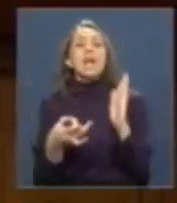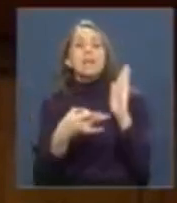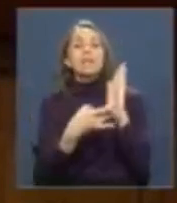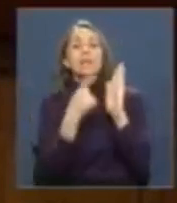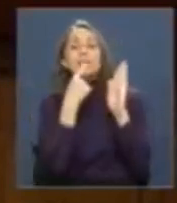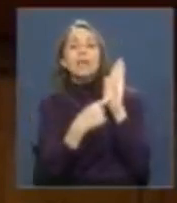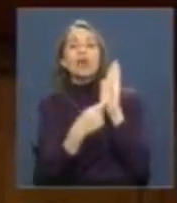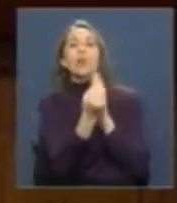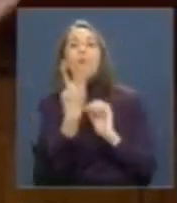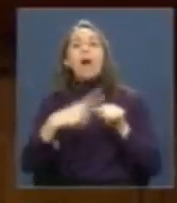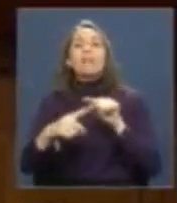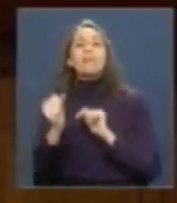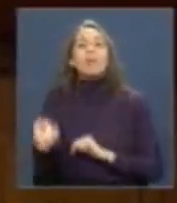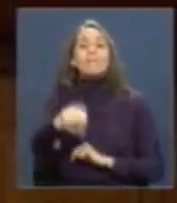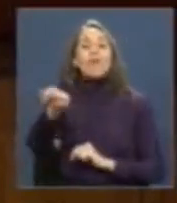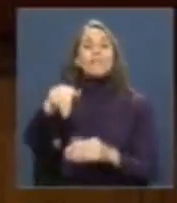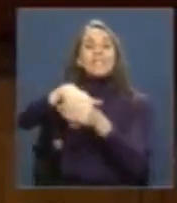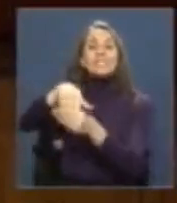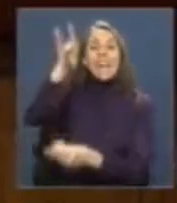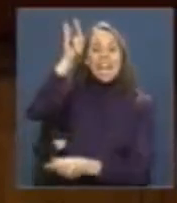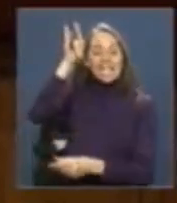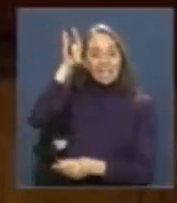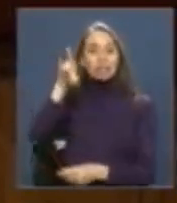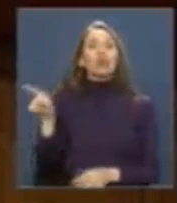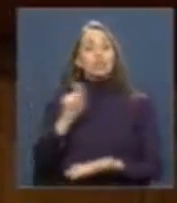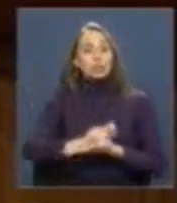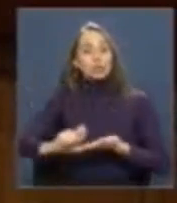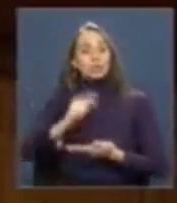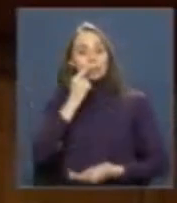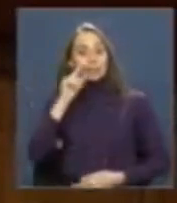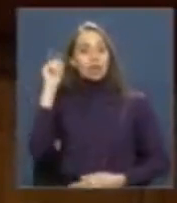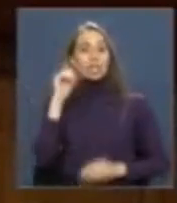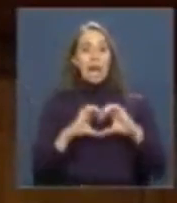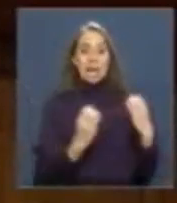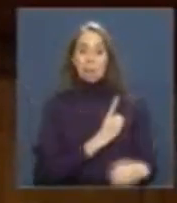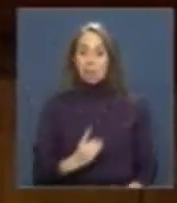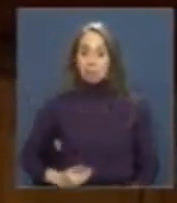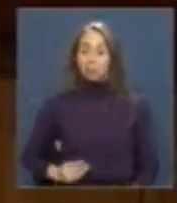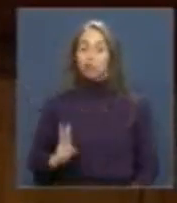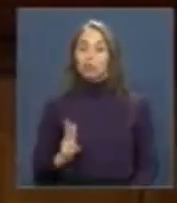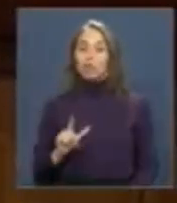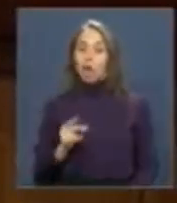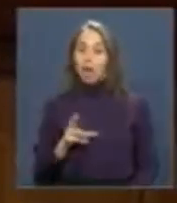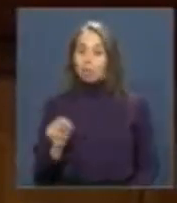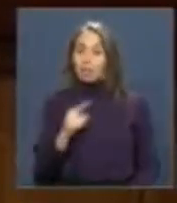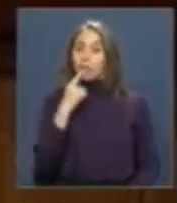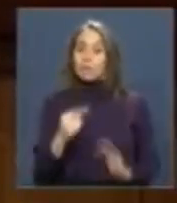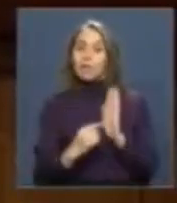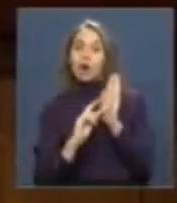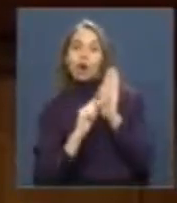obstante estimó el secretario general de la cámara don miguel landero que la reforma constitucional es